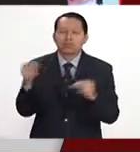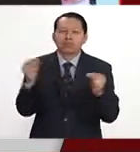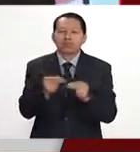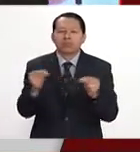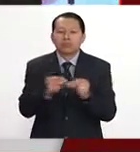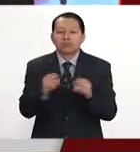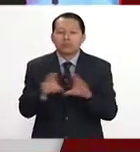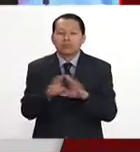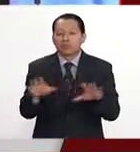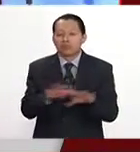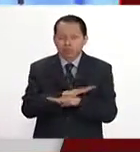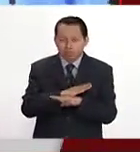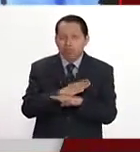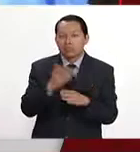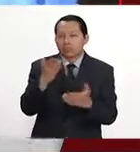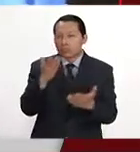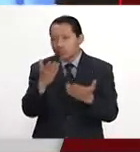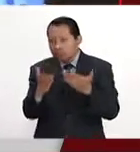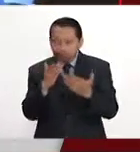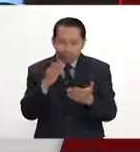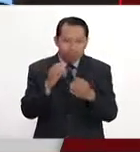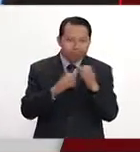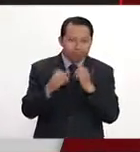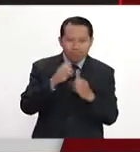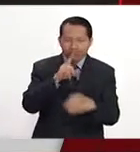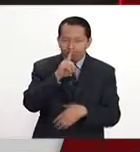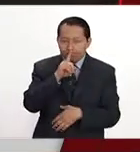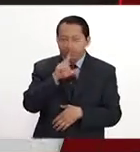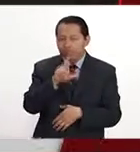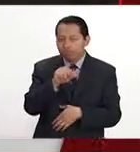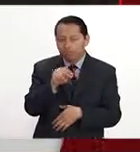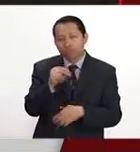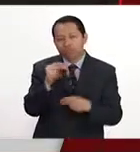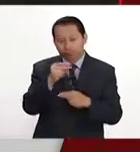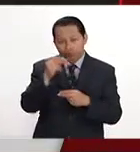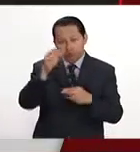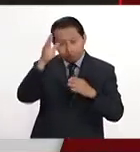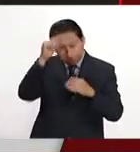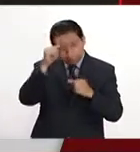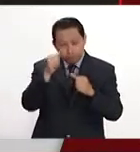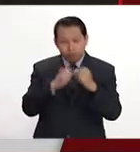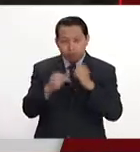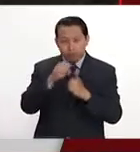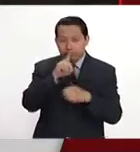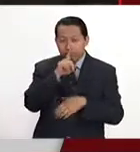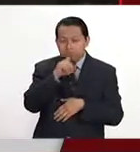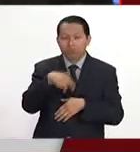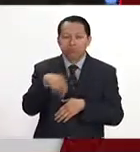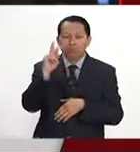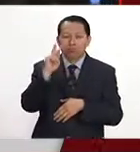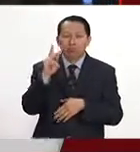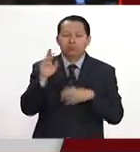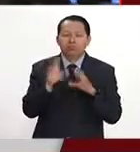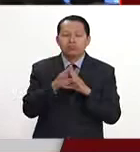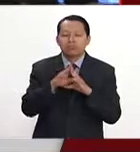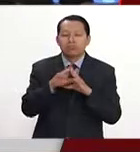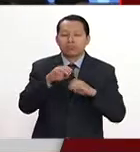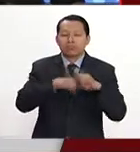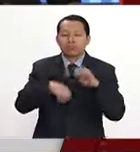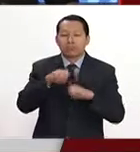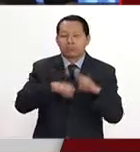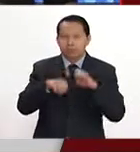de cambiar la balanza comercial. Eso no se logra por medio de una negociación comercial. Sin embargo, el